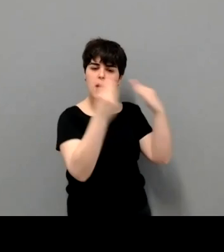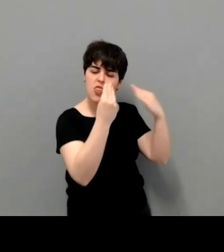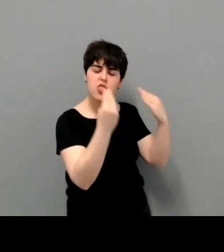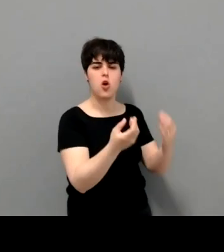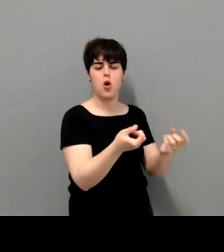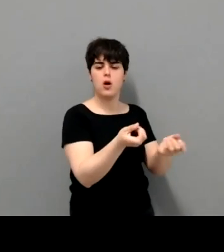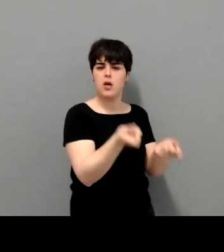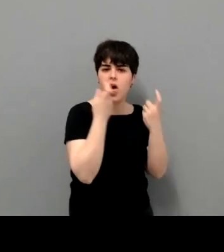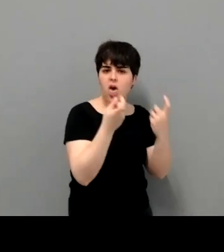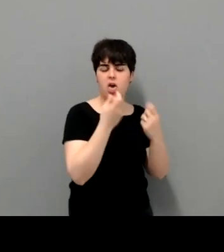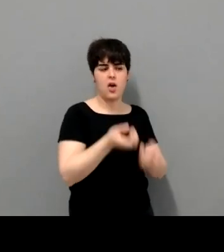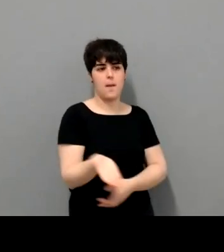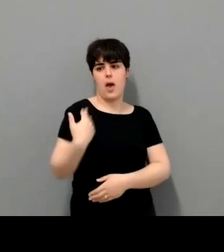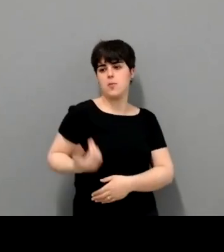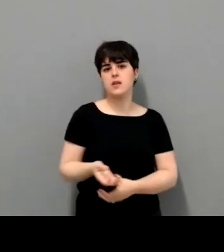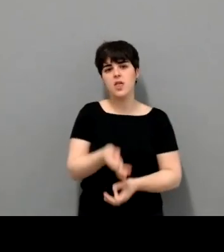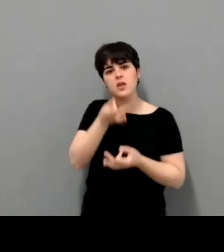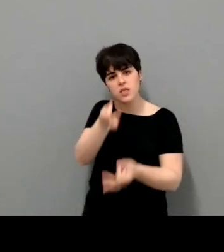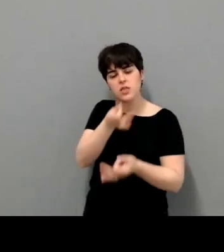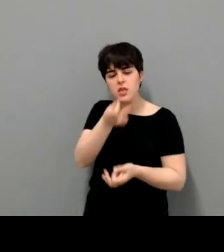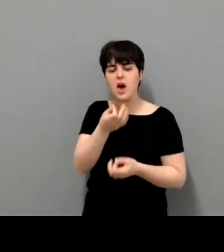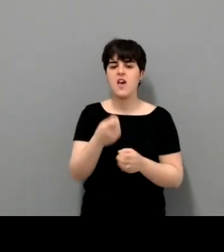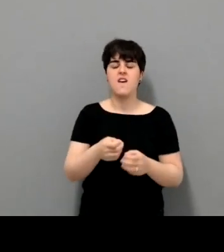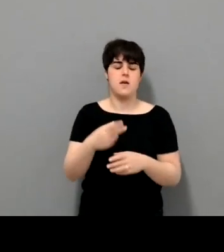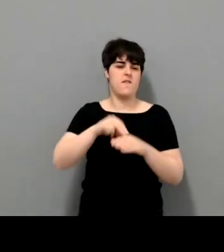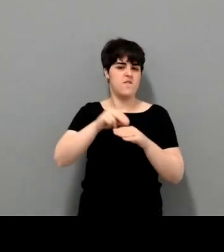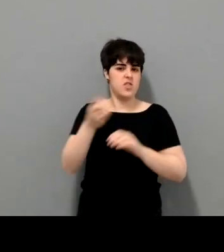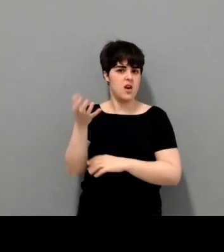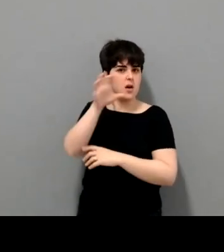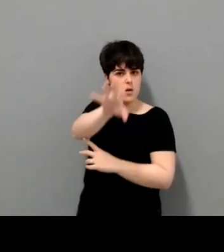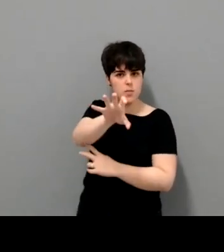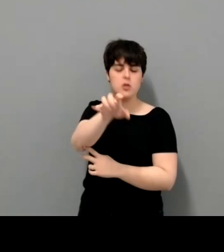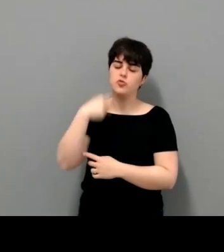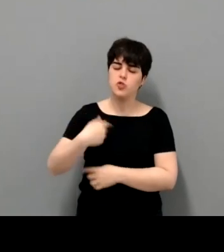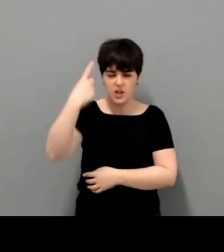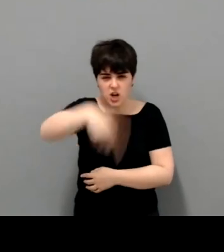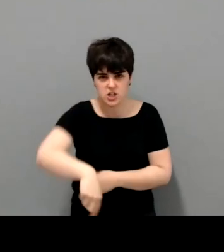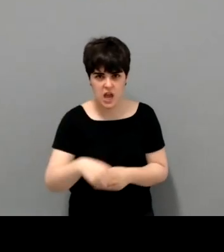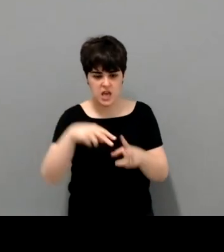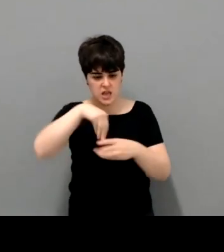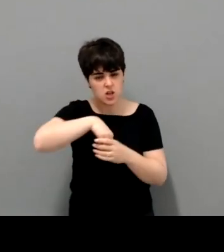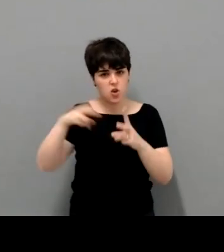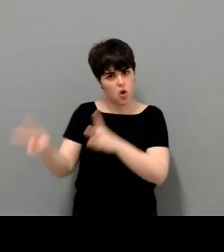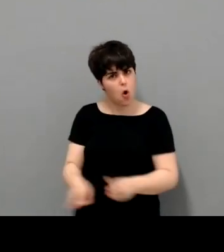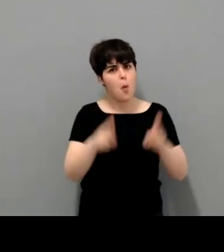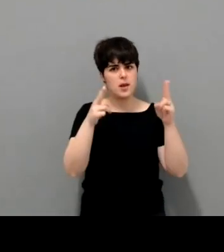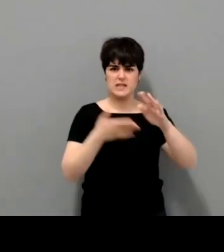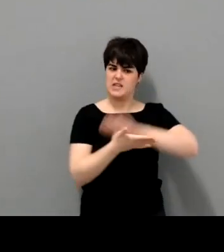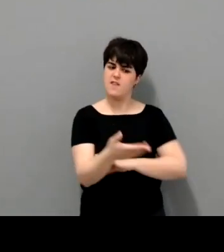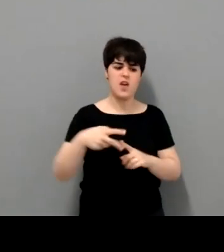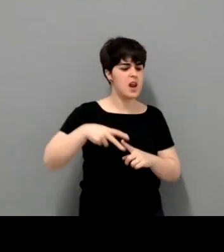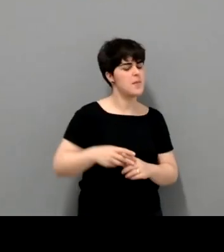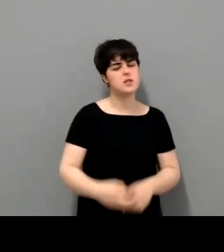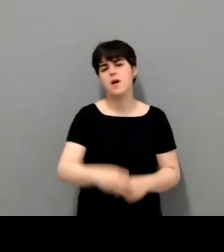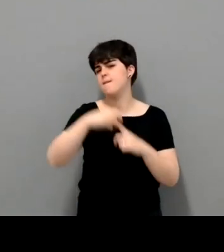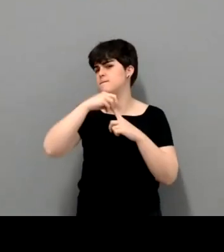vuestros testimonios, el año pasado contamos con un vídeo que transmitió, yo sé que el documental de hoy va a ser una herramienta